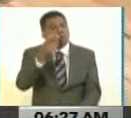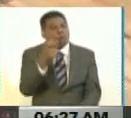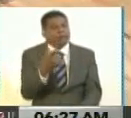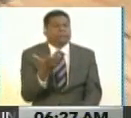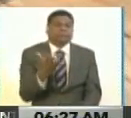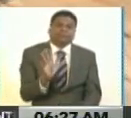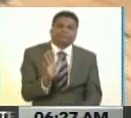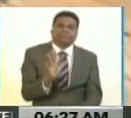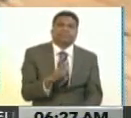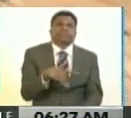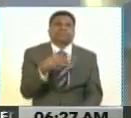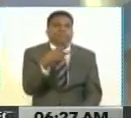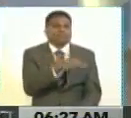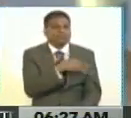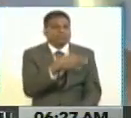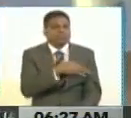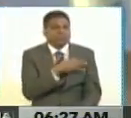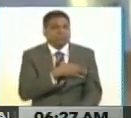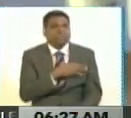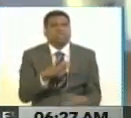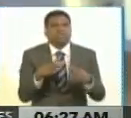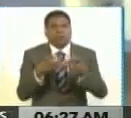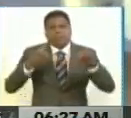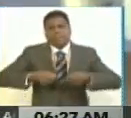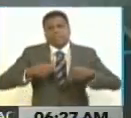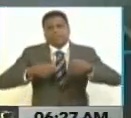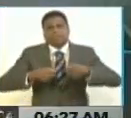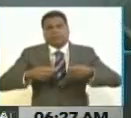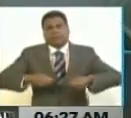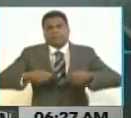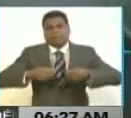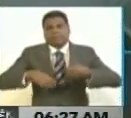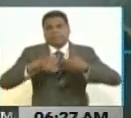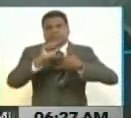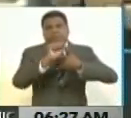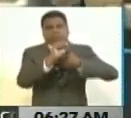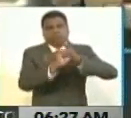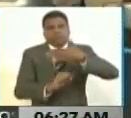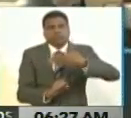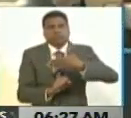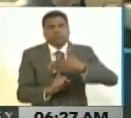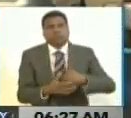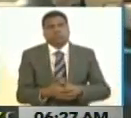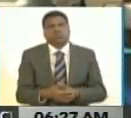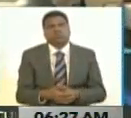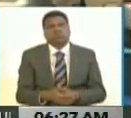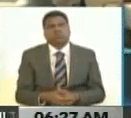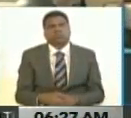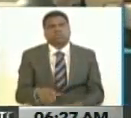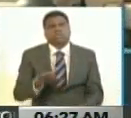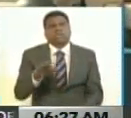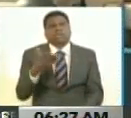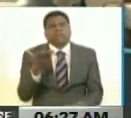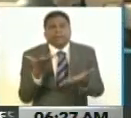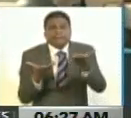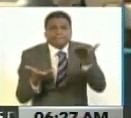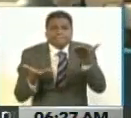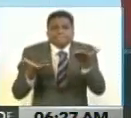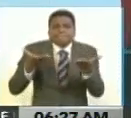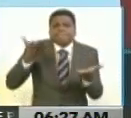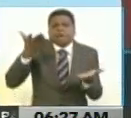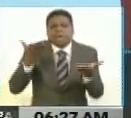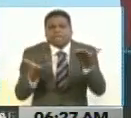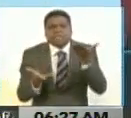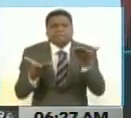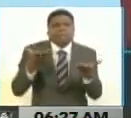un Mercosur social es aquel Mercosur que de alguna forma sopesa o balancea la competitividad,